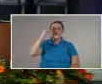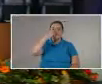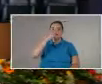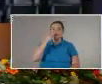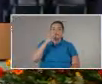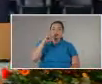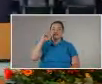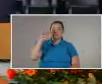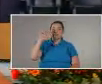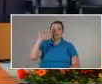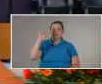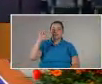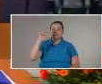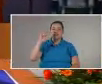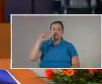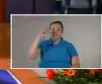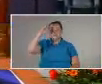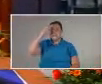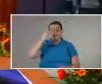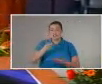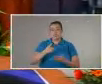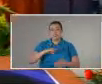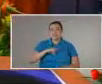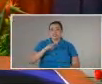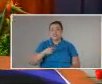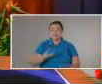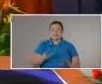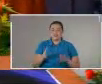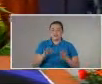Su papá lo cree muerto.